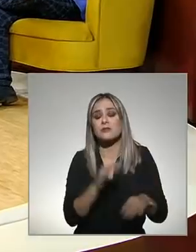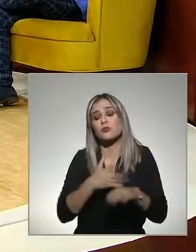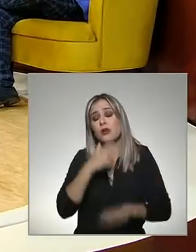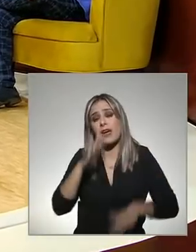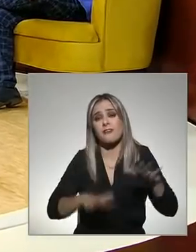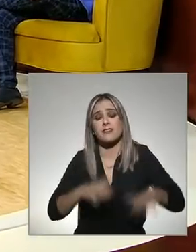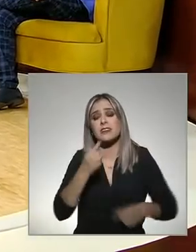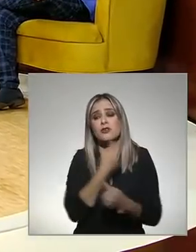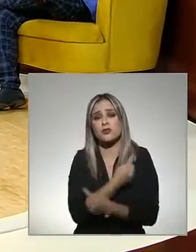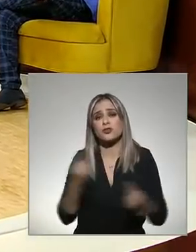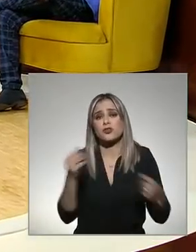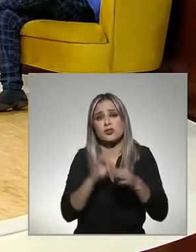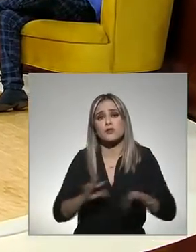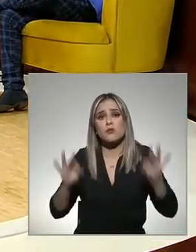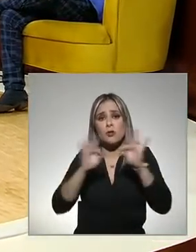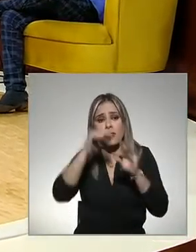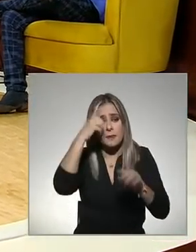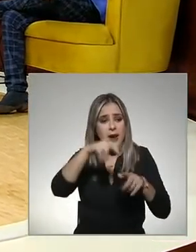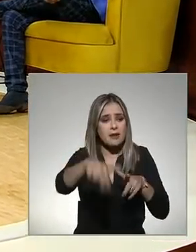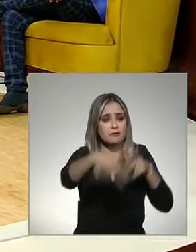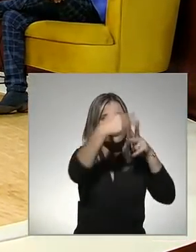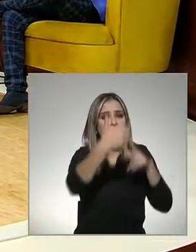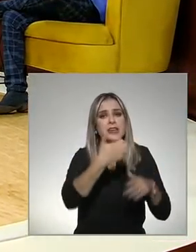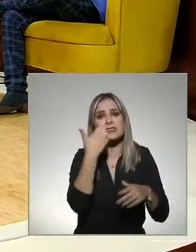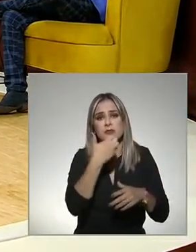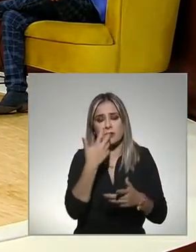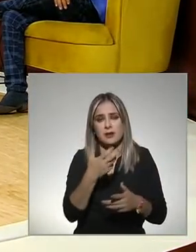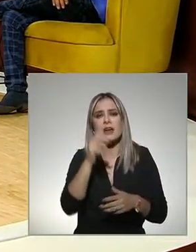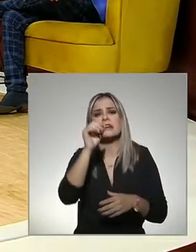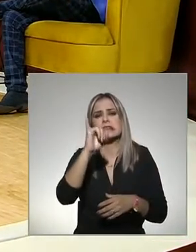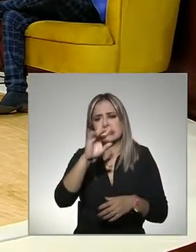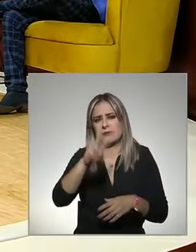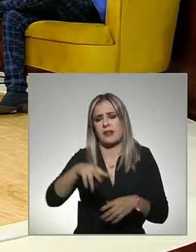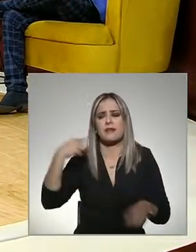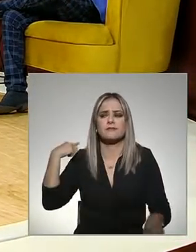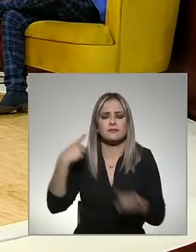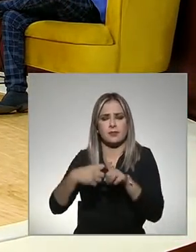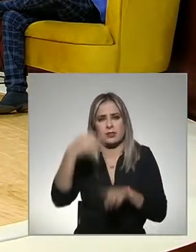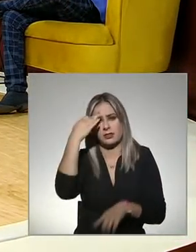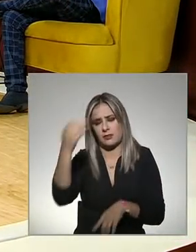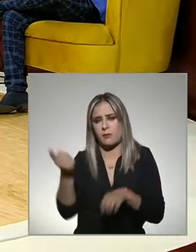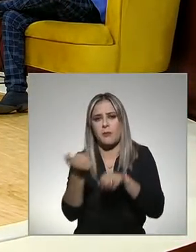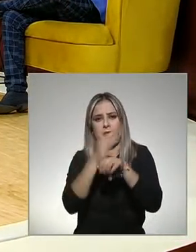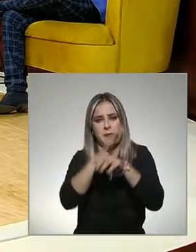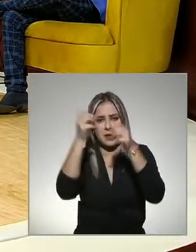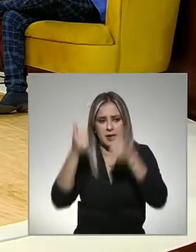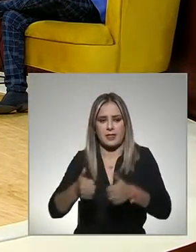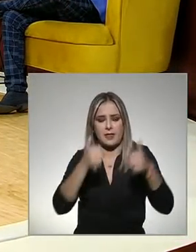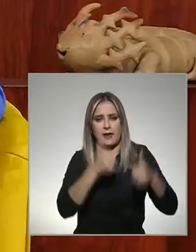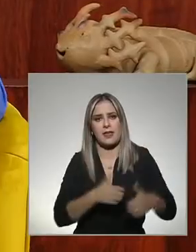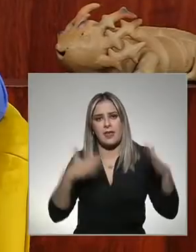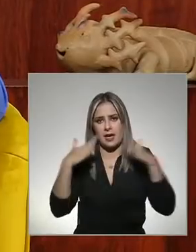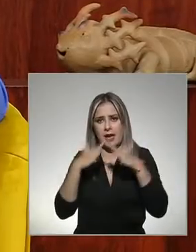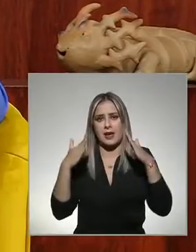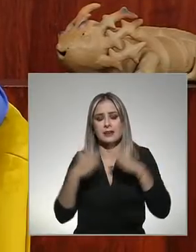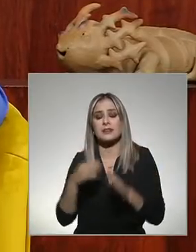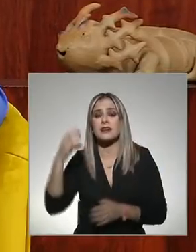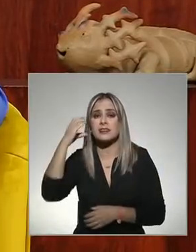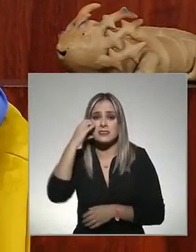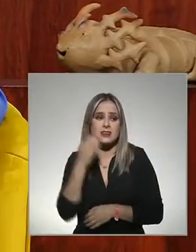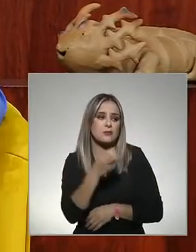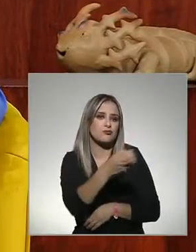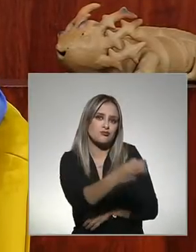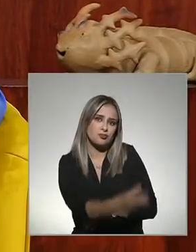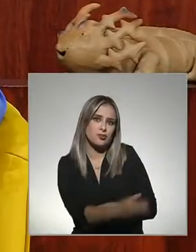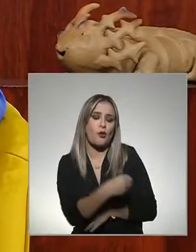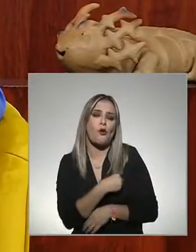¿Qué consejo podemos dar? Sí, y que justo con el confinamiento a raíz de la pandemia se volvió casi